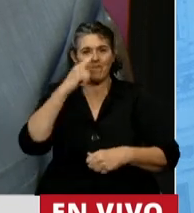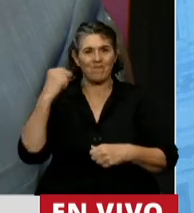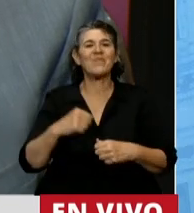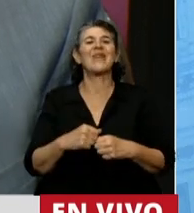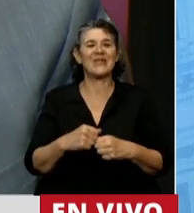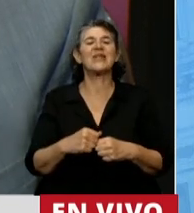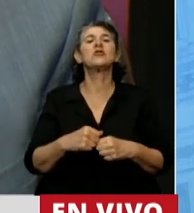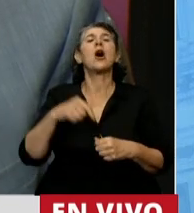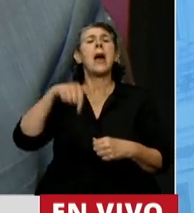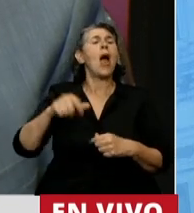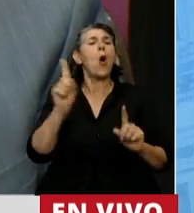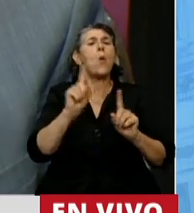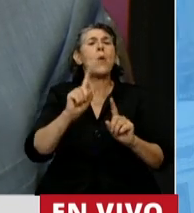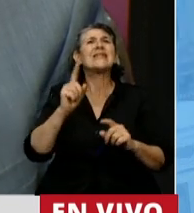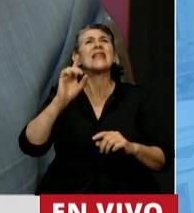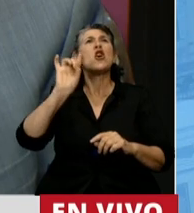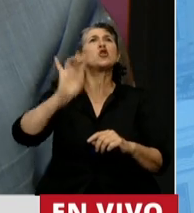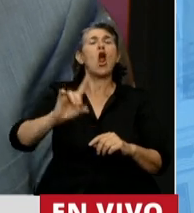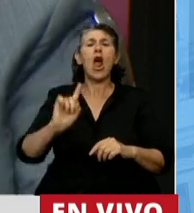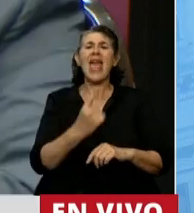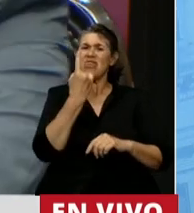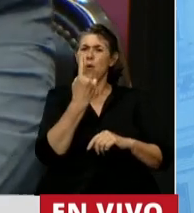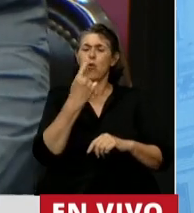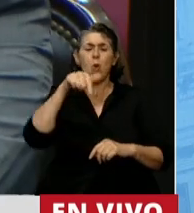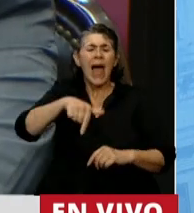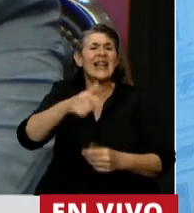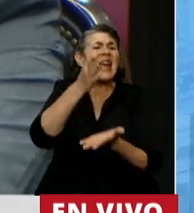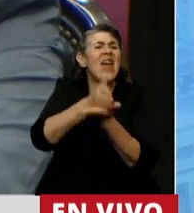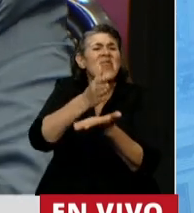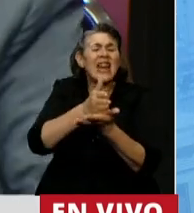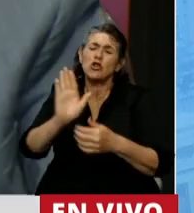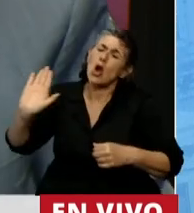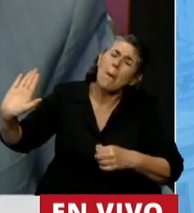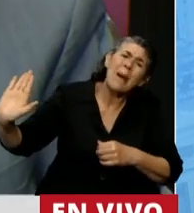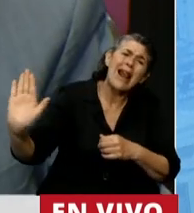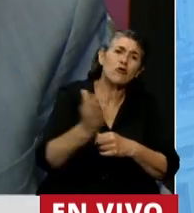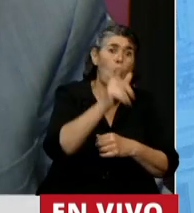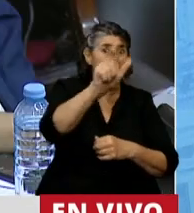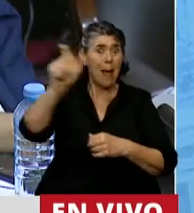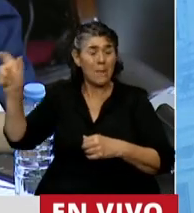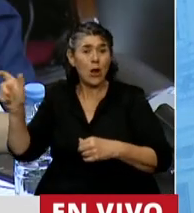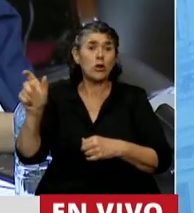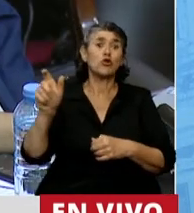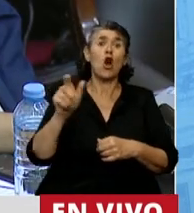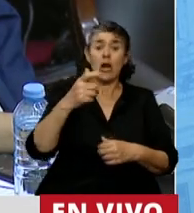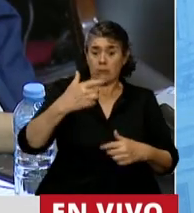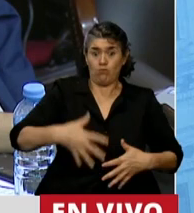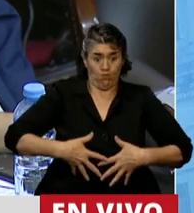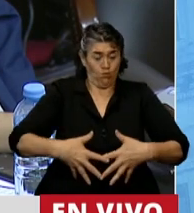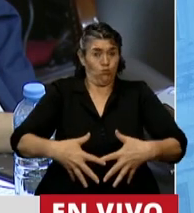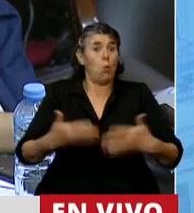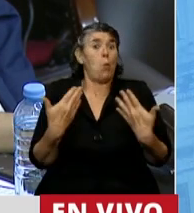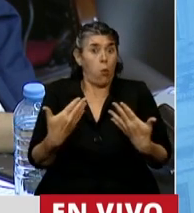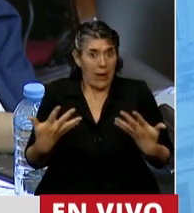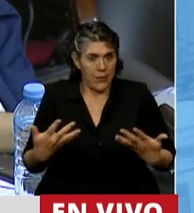individual, porque como dijimos, se trata de un derecho para todas las mujeres y personas gestantes por su condición de tales.